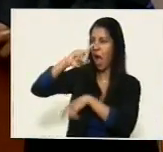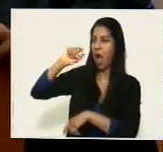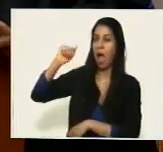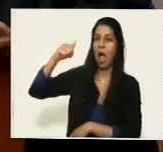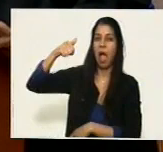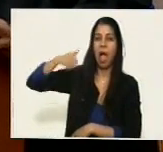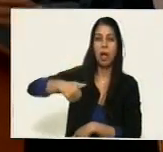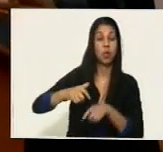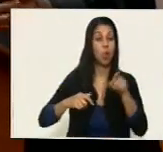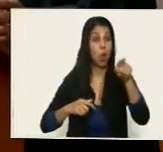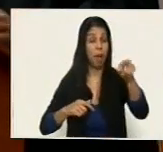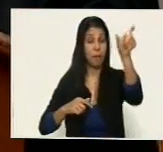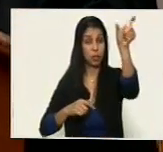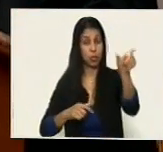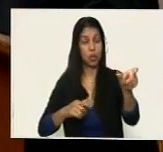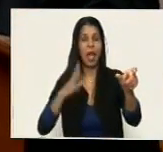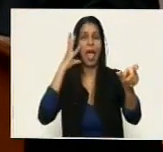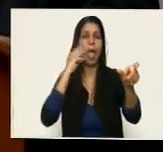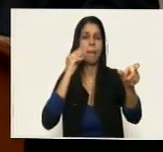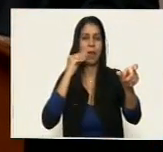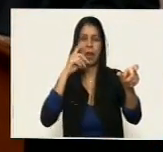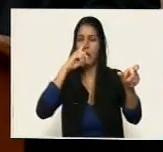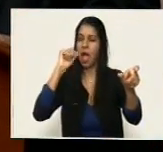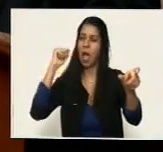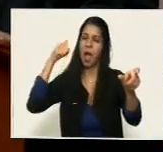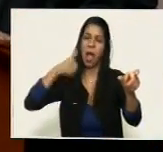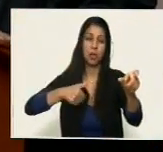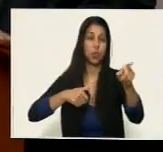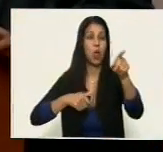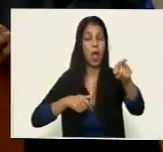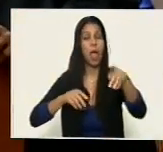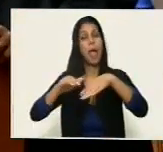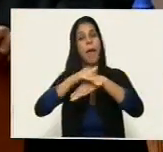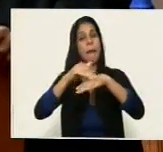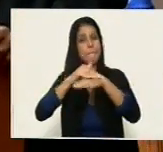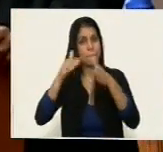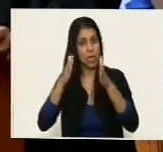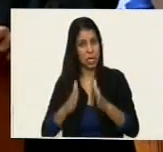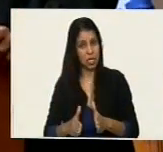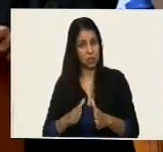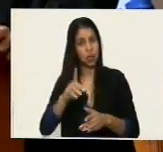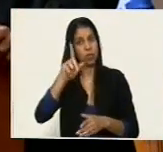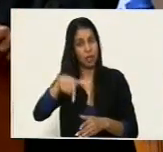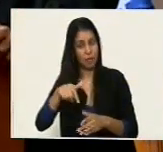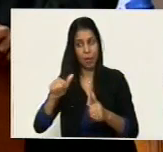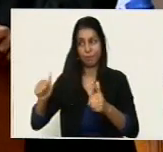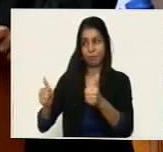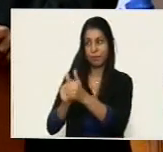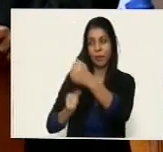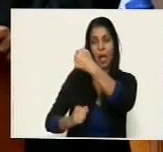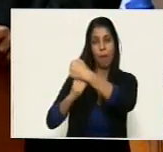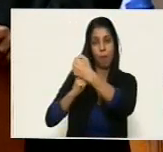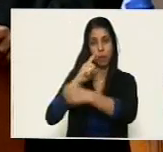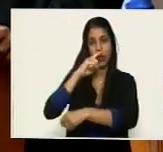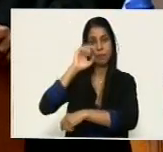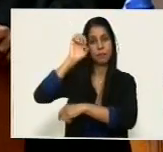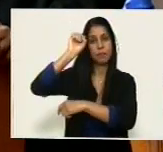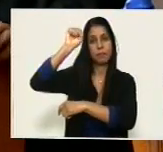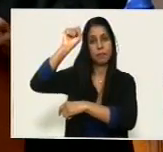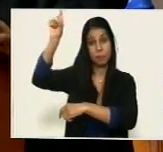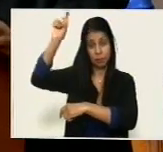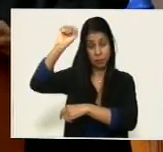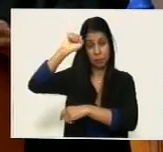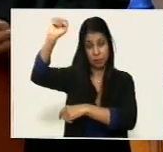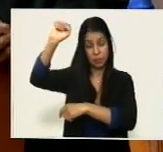una amplia experiencia, además de haber sido ministro de nuestro presidente Nicolás Maduro Moros en el campo de